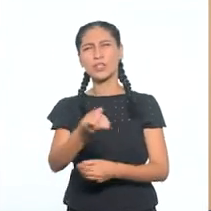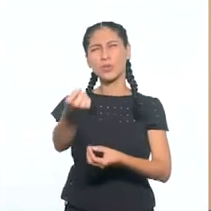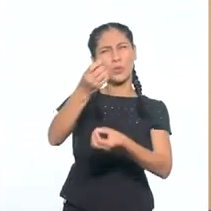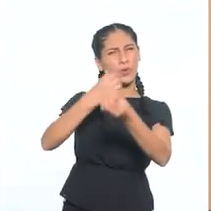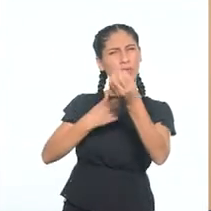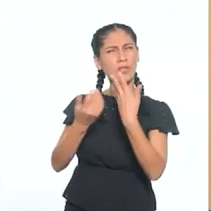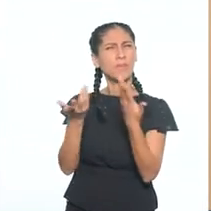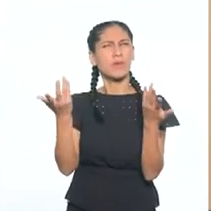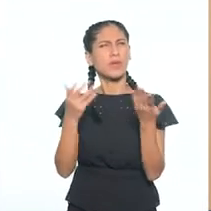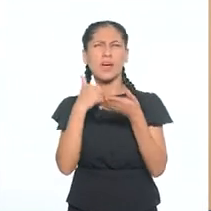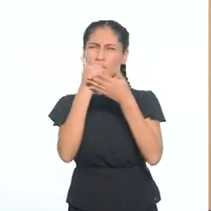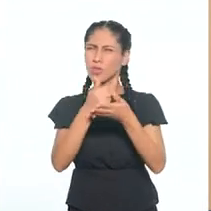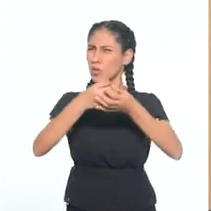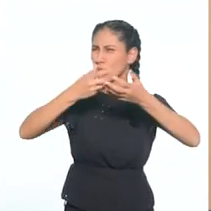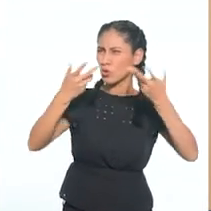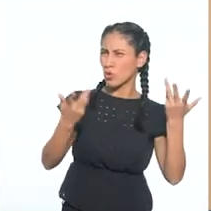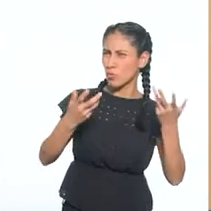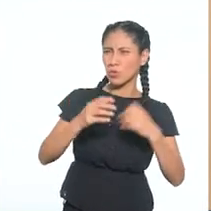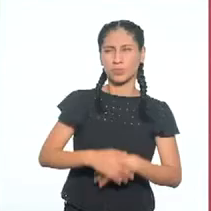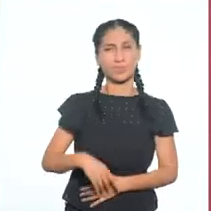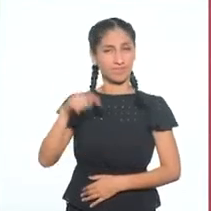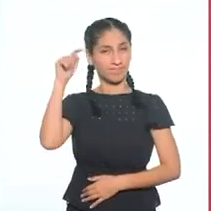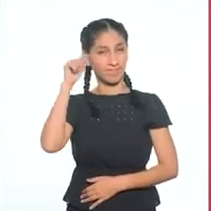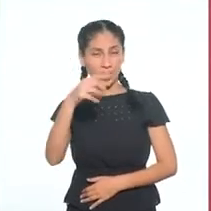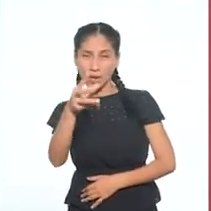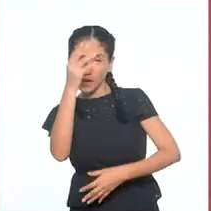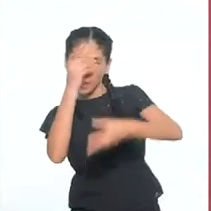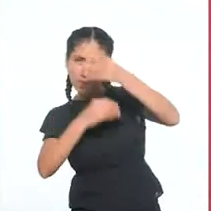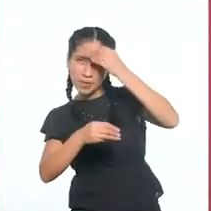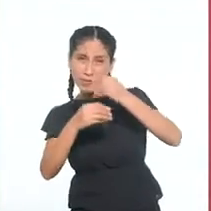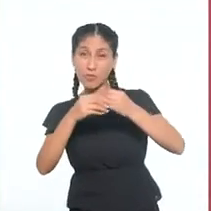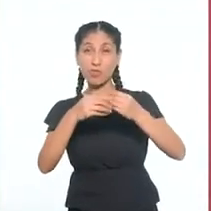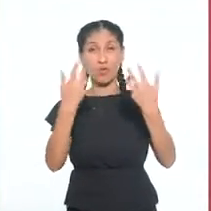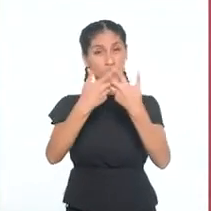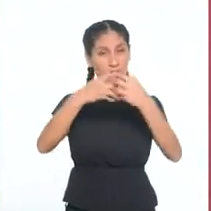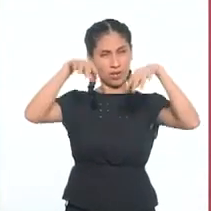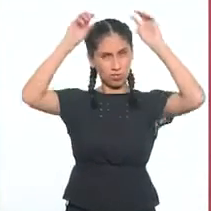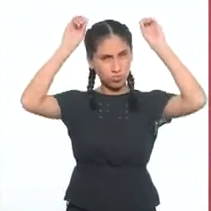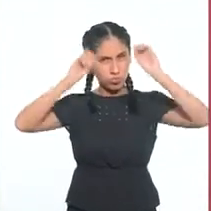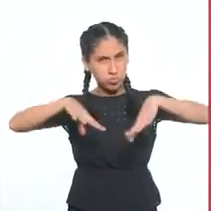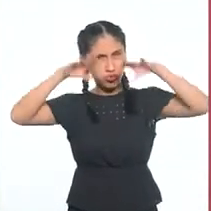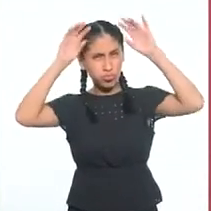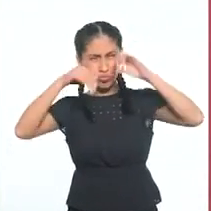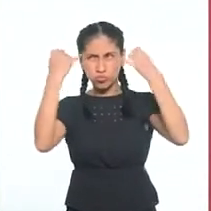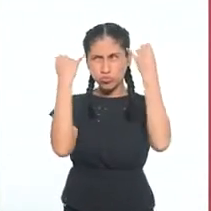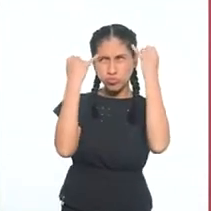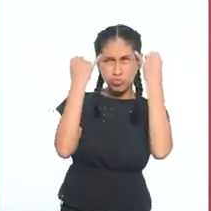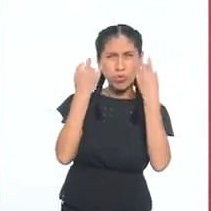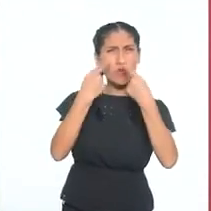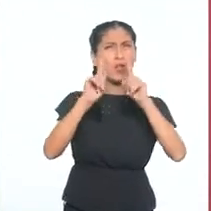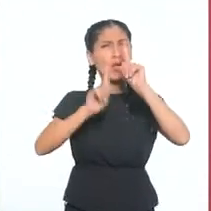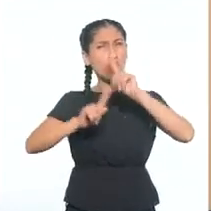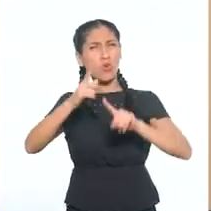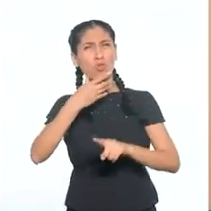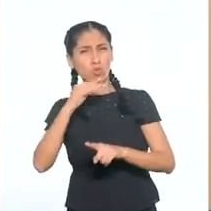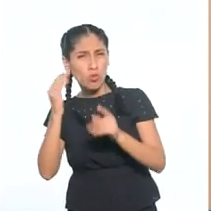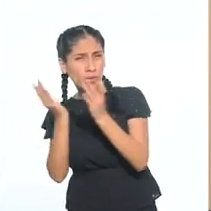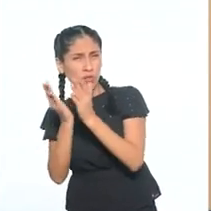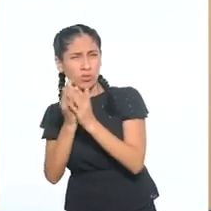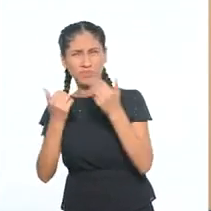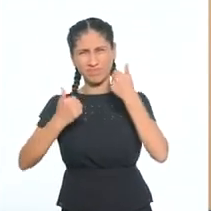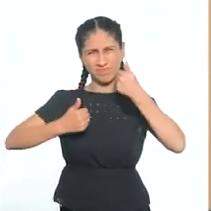cuéntenme en qué los puedo ayudar estamos aprendiendo sobre la lluvia de ideas y algunos estudiantes tienen dudas